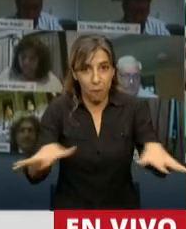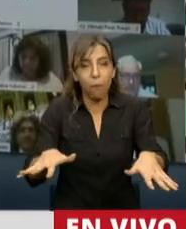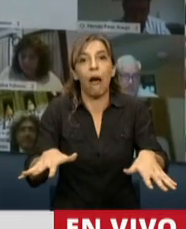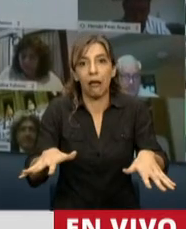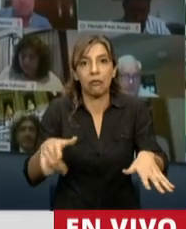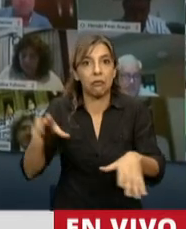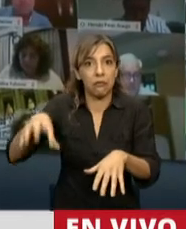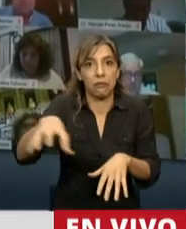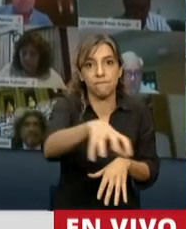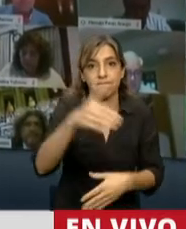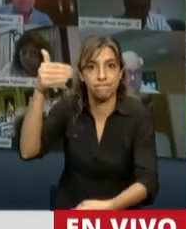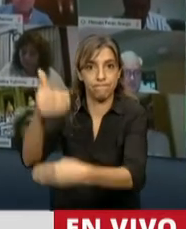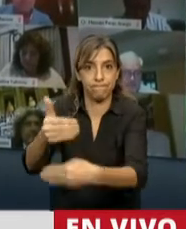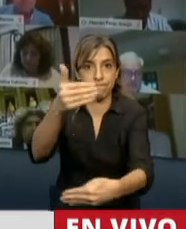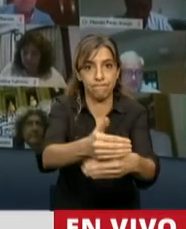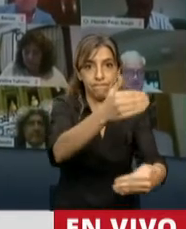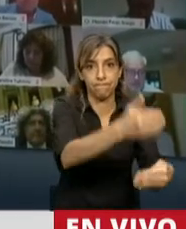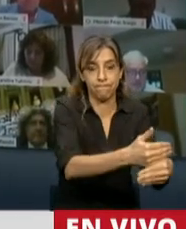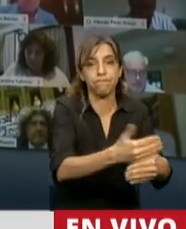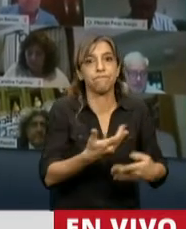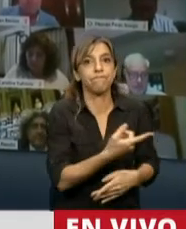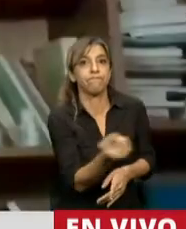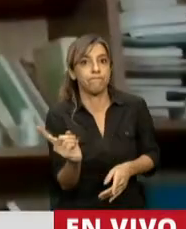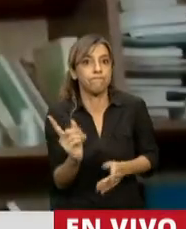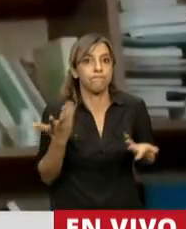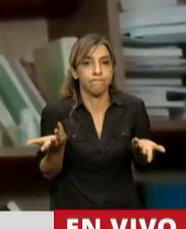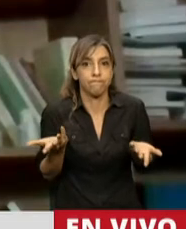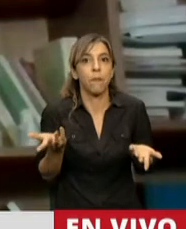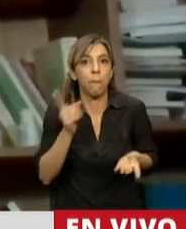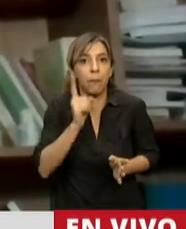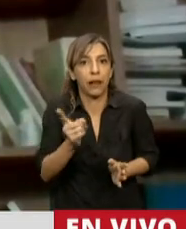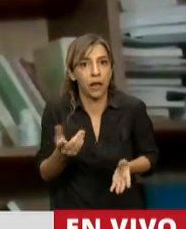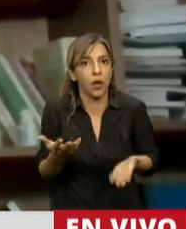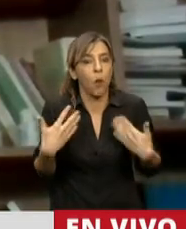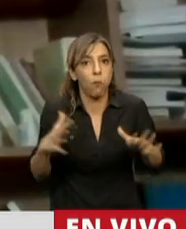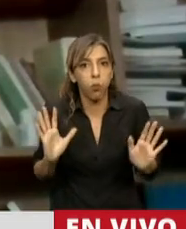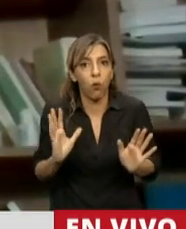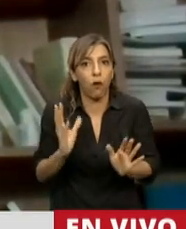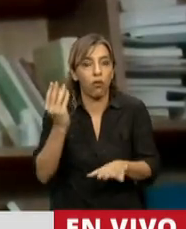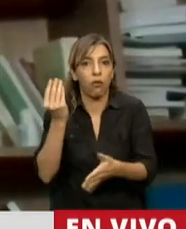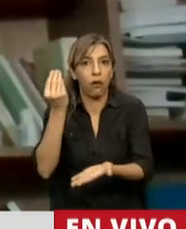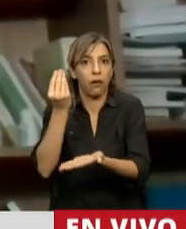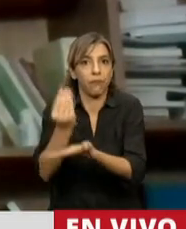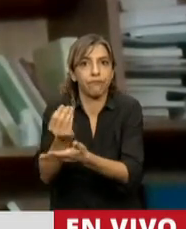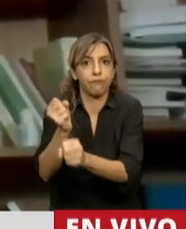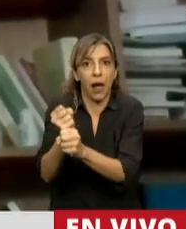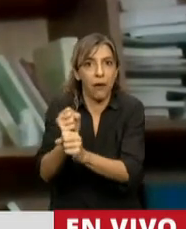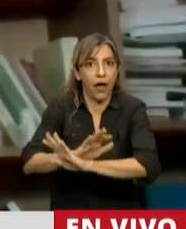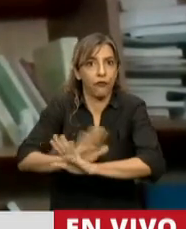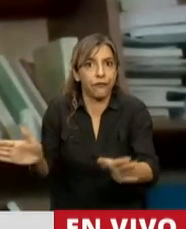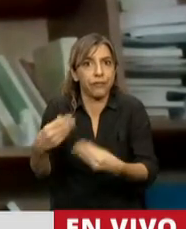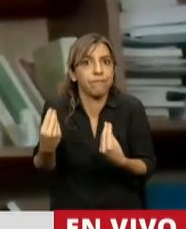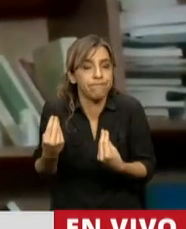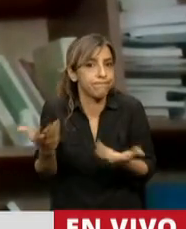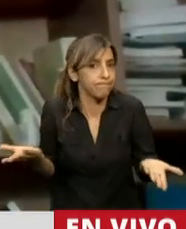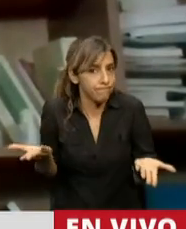de las mismas, ponen y están en riesgo sus trabajos, la permanencia como trabajadores